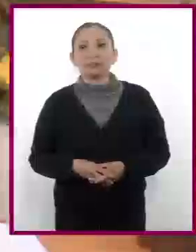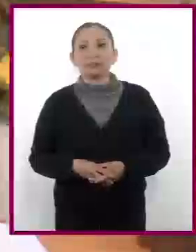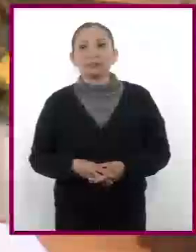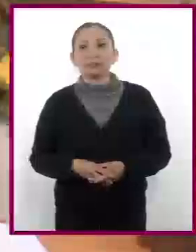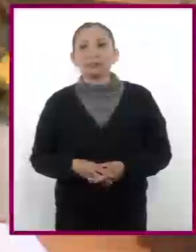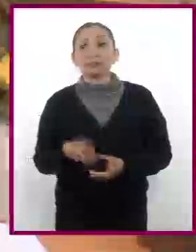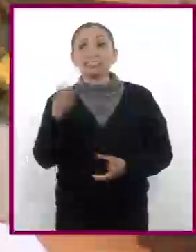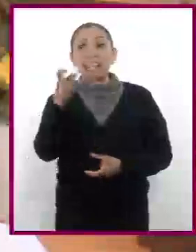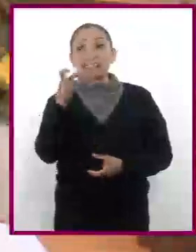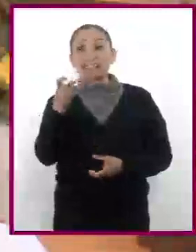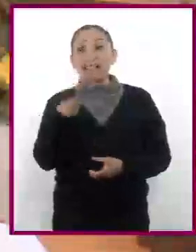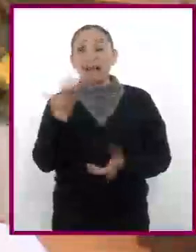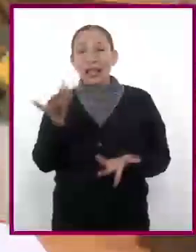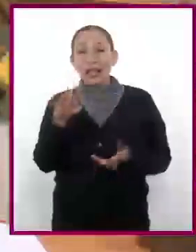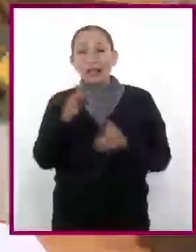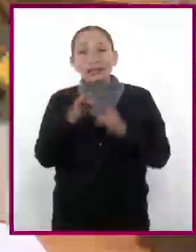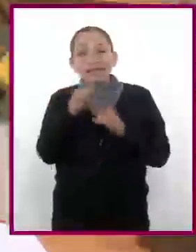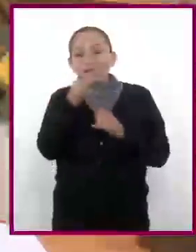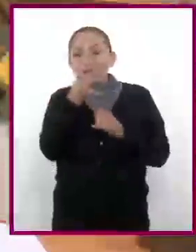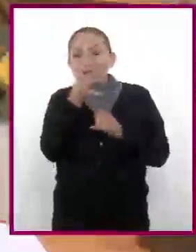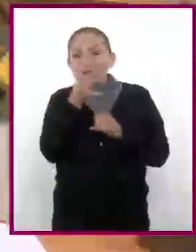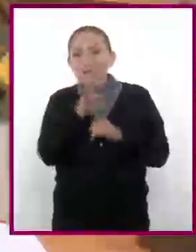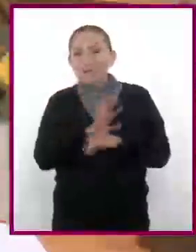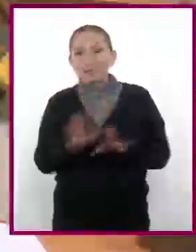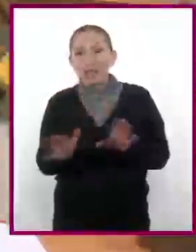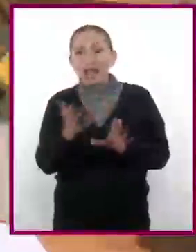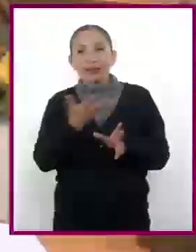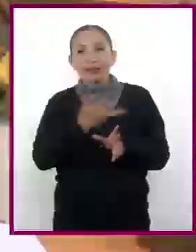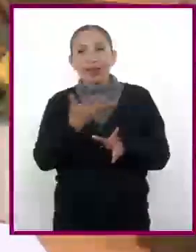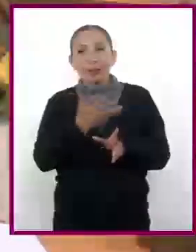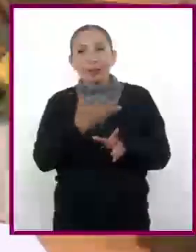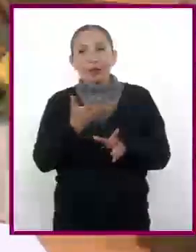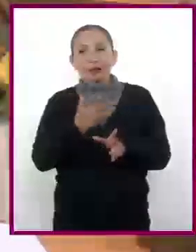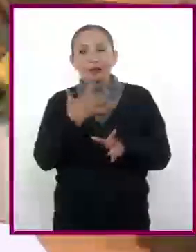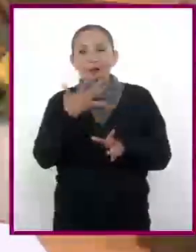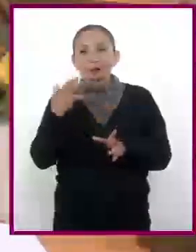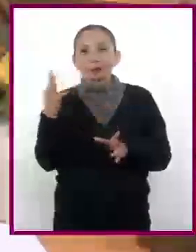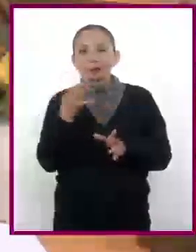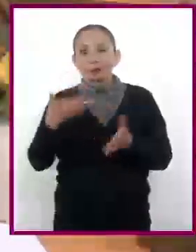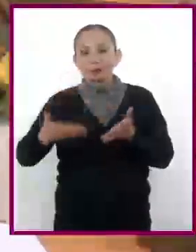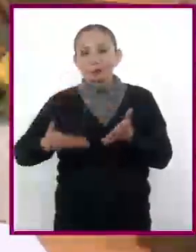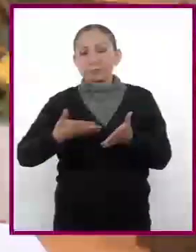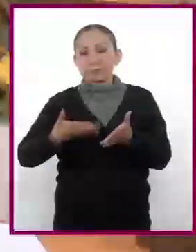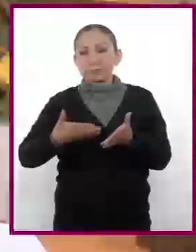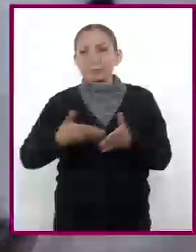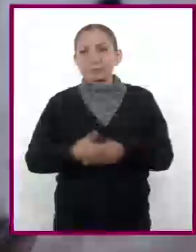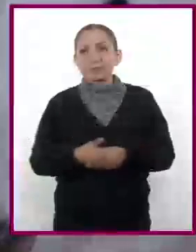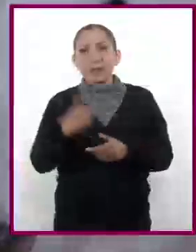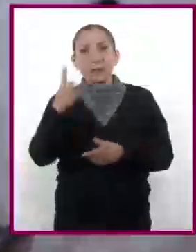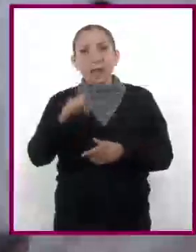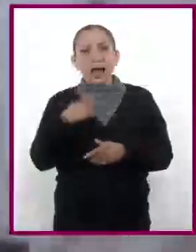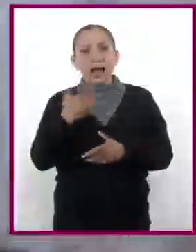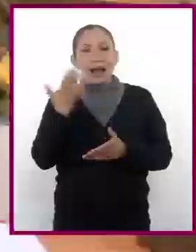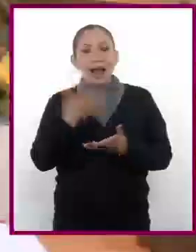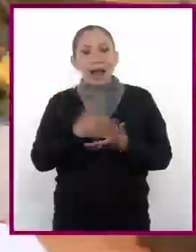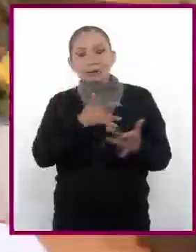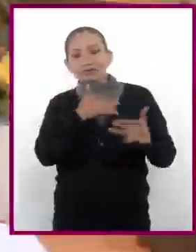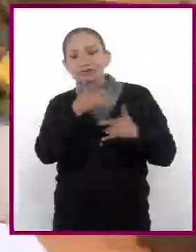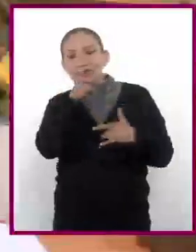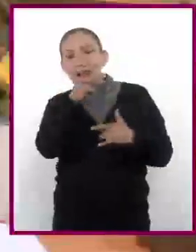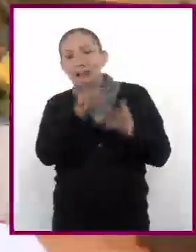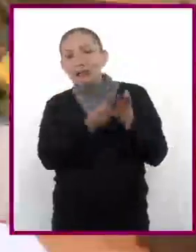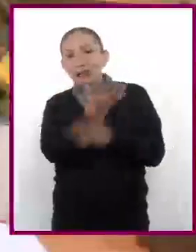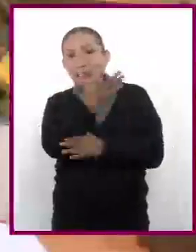Y con este sencillo procedimiento tenemos un delicioso guiso para inferir palabras